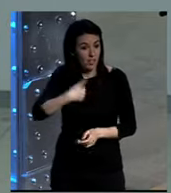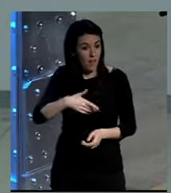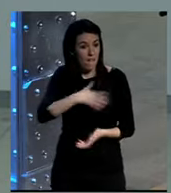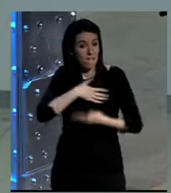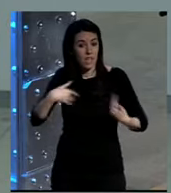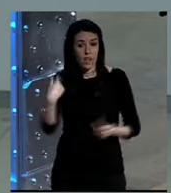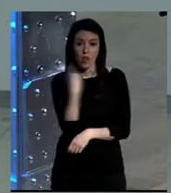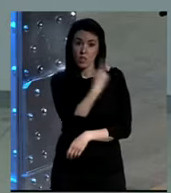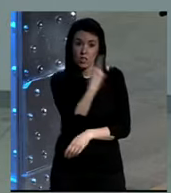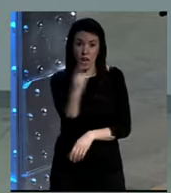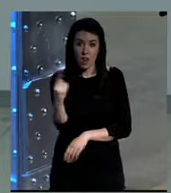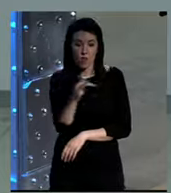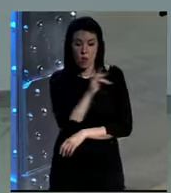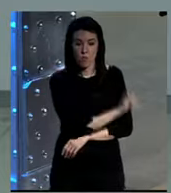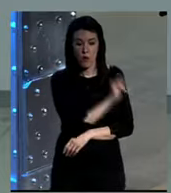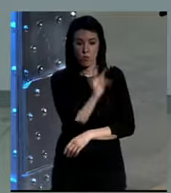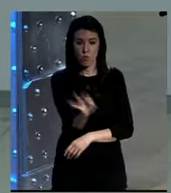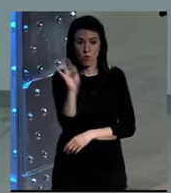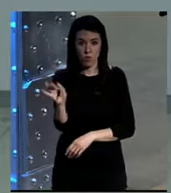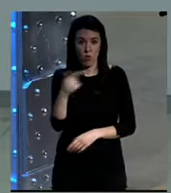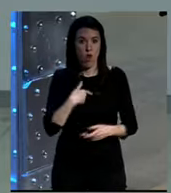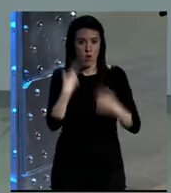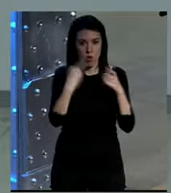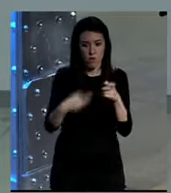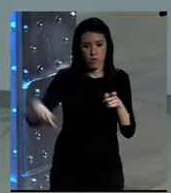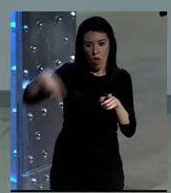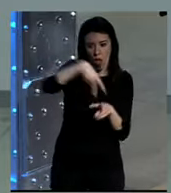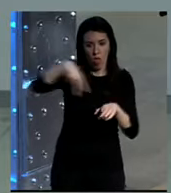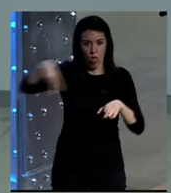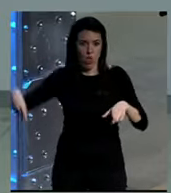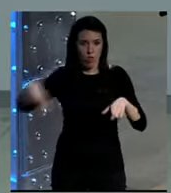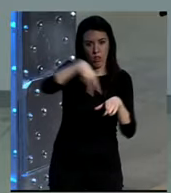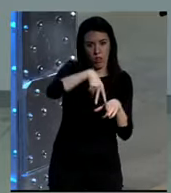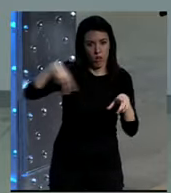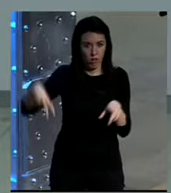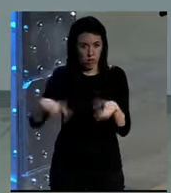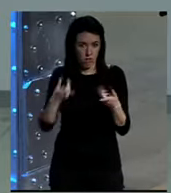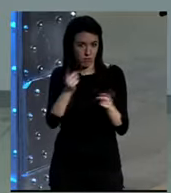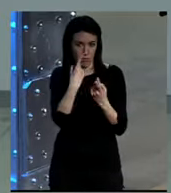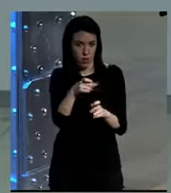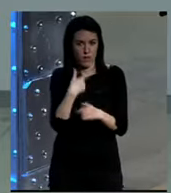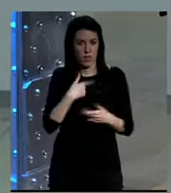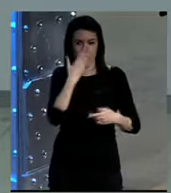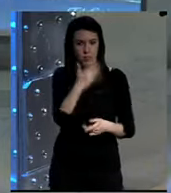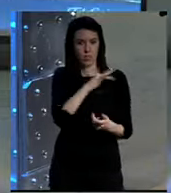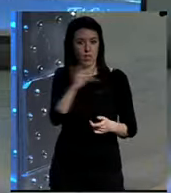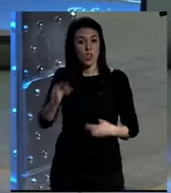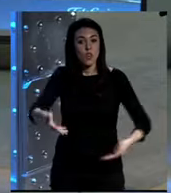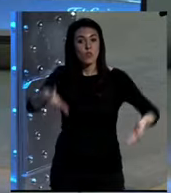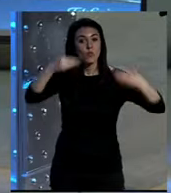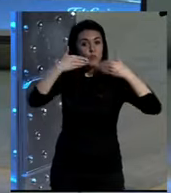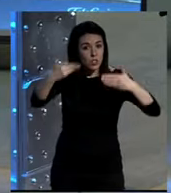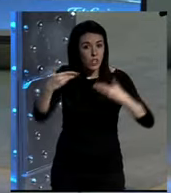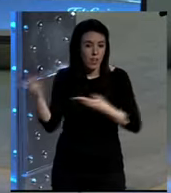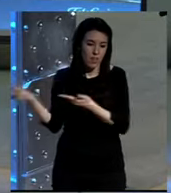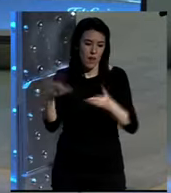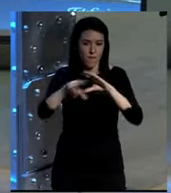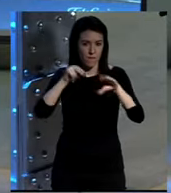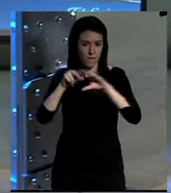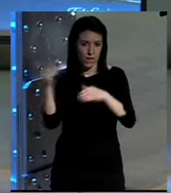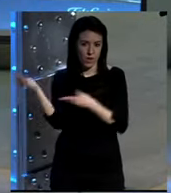uno pues le dé la palabra al siguiente, ya si no hace falta que yo suba y baje para cada acto de eso. Así que muchas gracias y os dejo con el